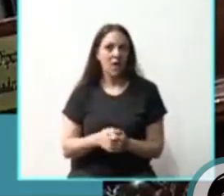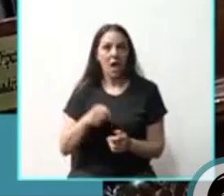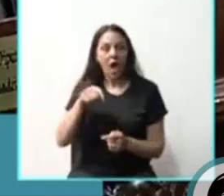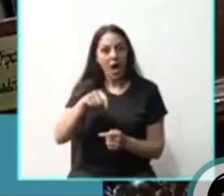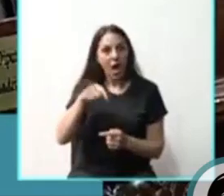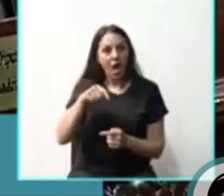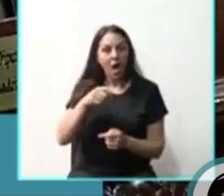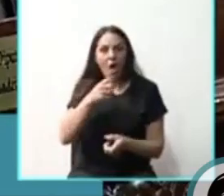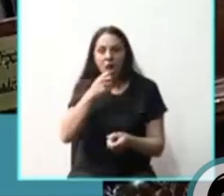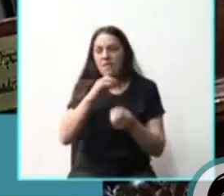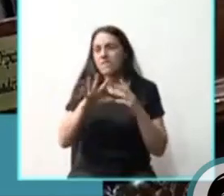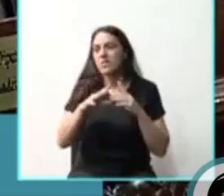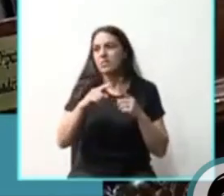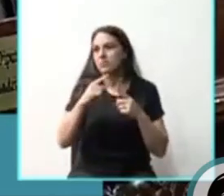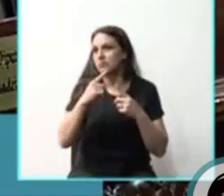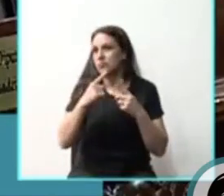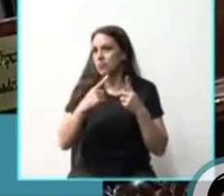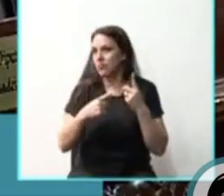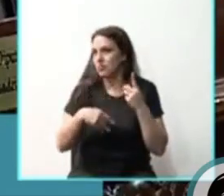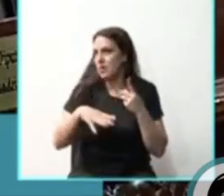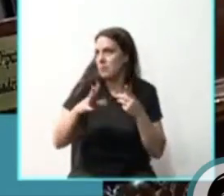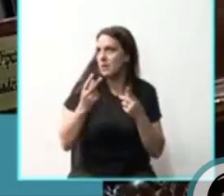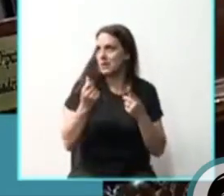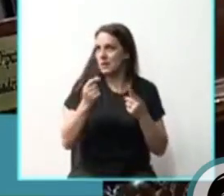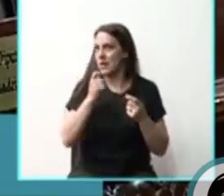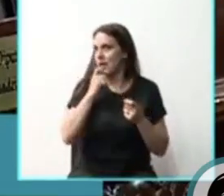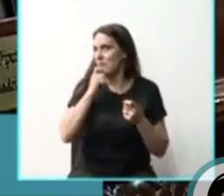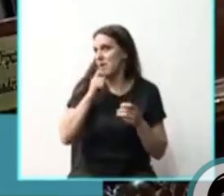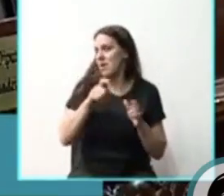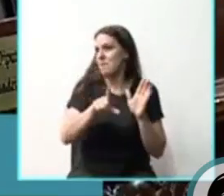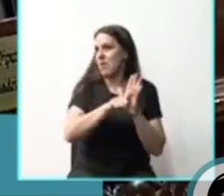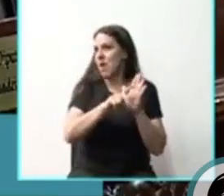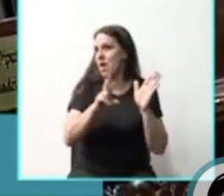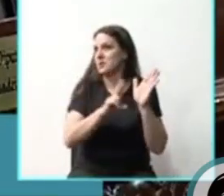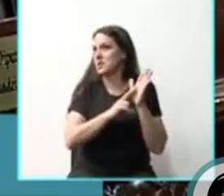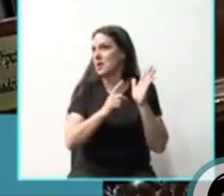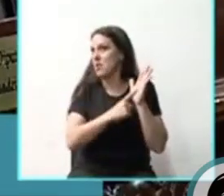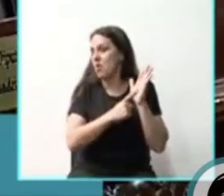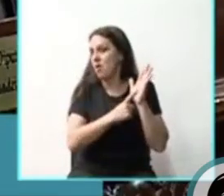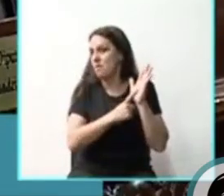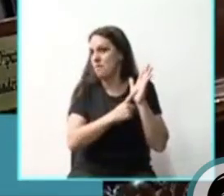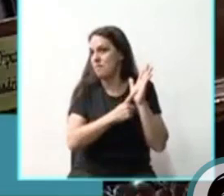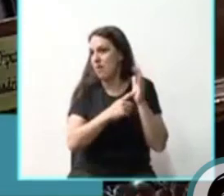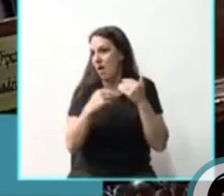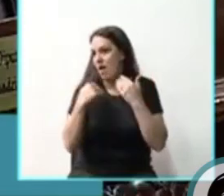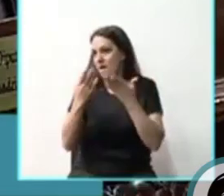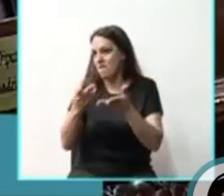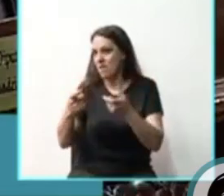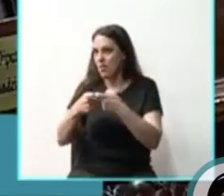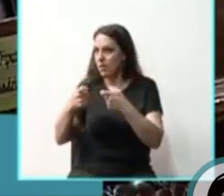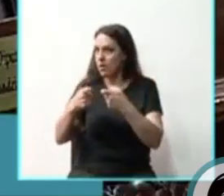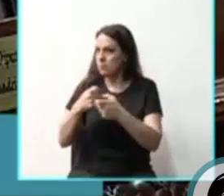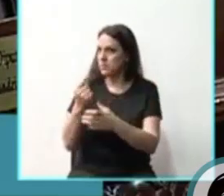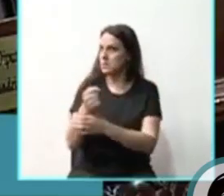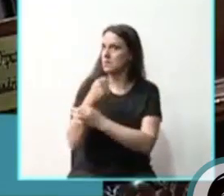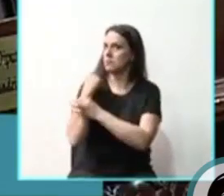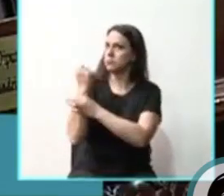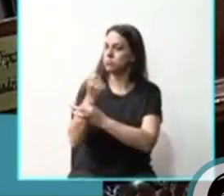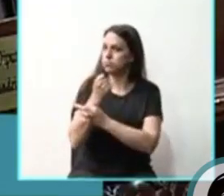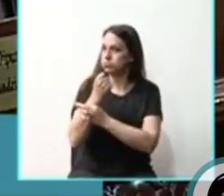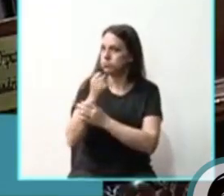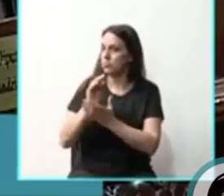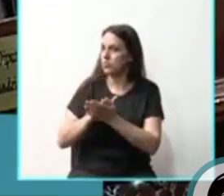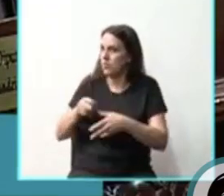vende cosas más rentables como leyes y normativas a favor de los grandes empresarios inmobiliarios